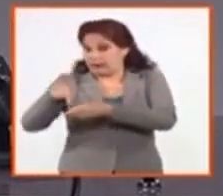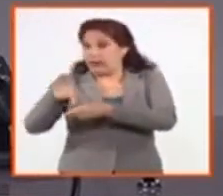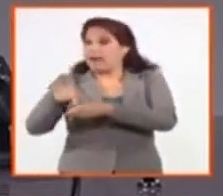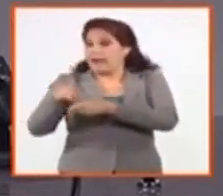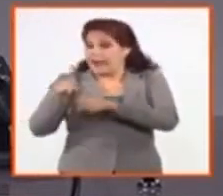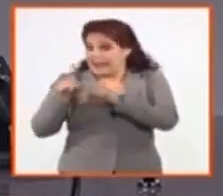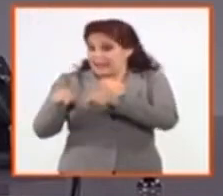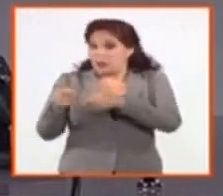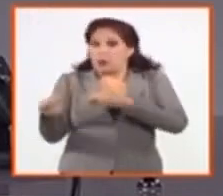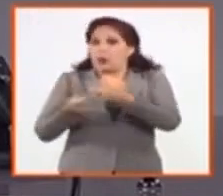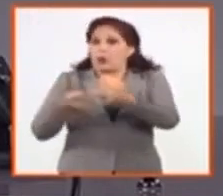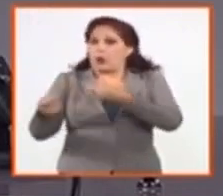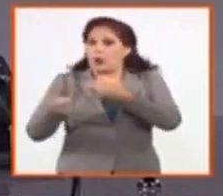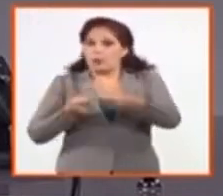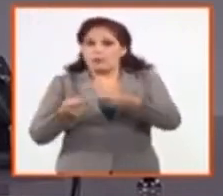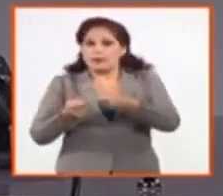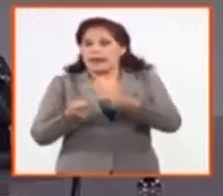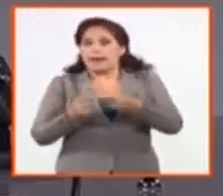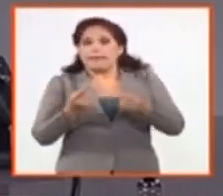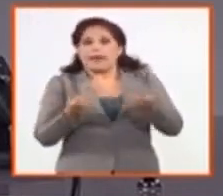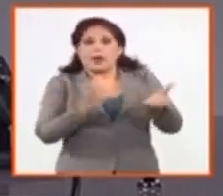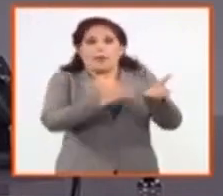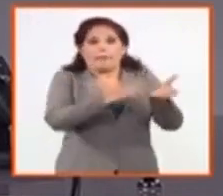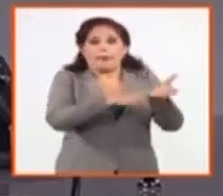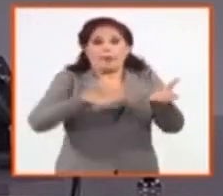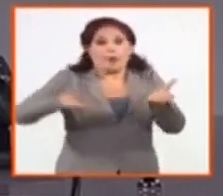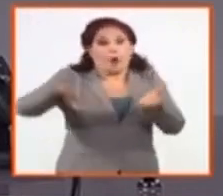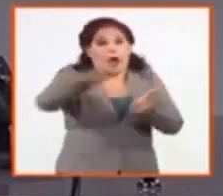independientemente, sin contar con sus aliados ni con el gobierno